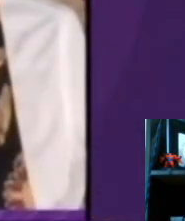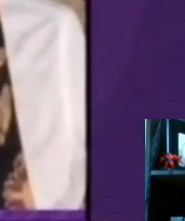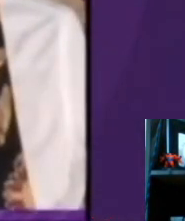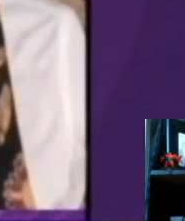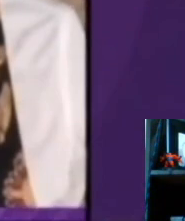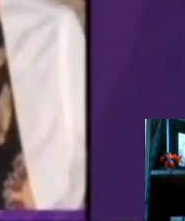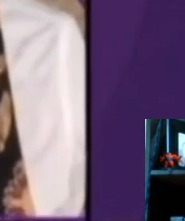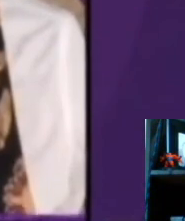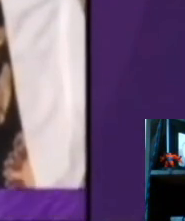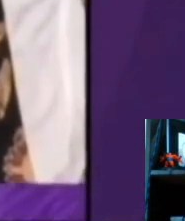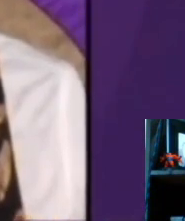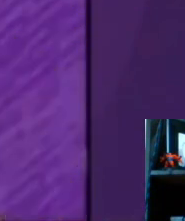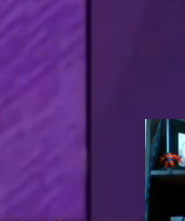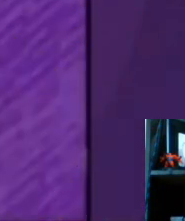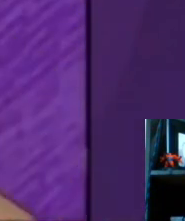hola